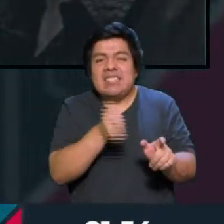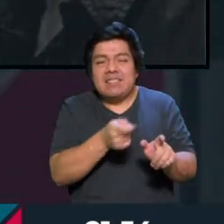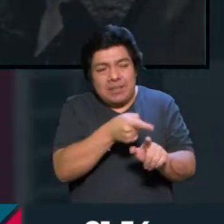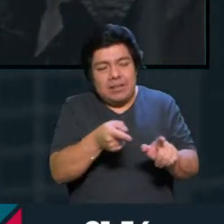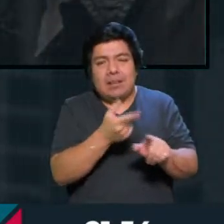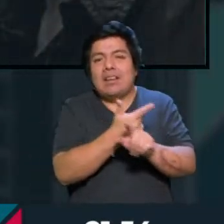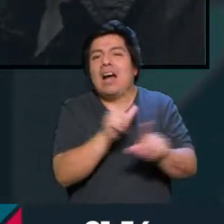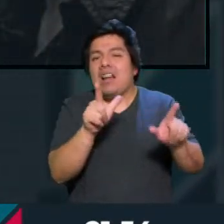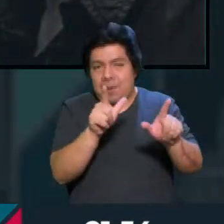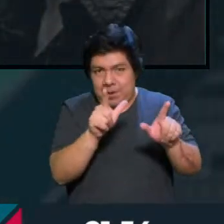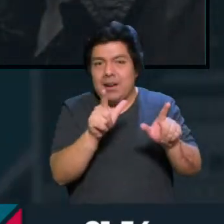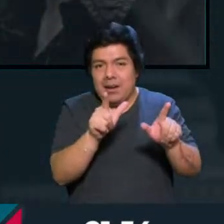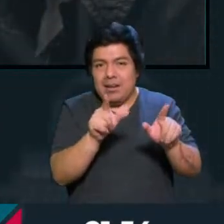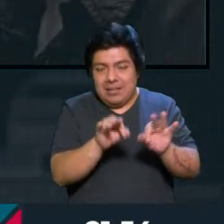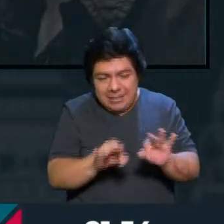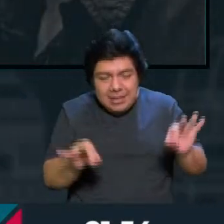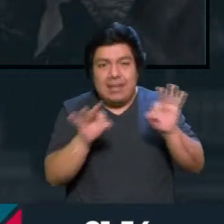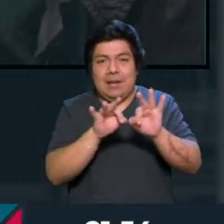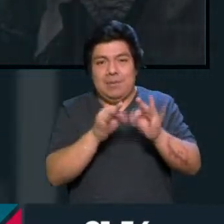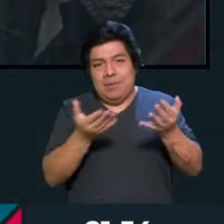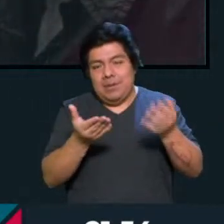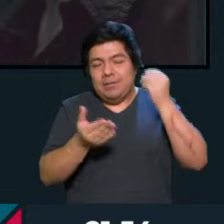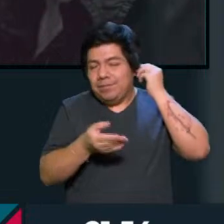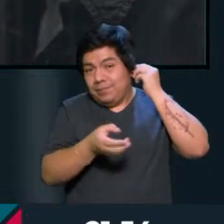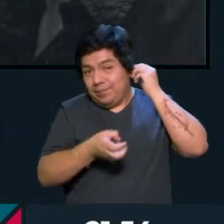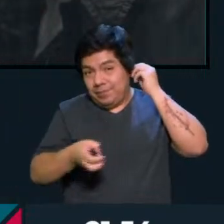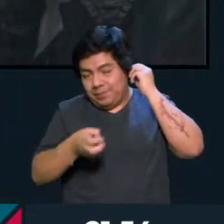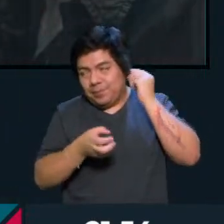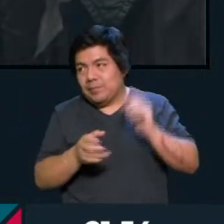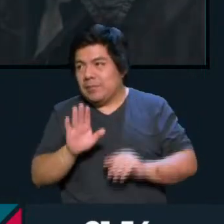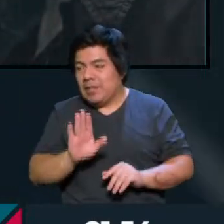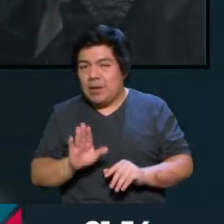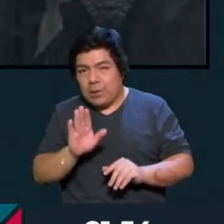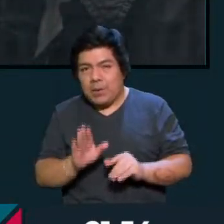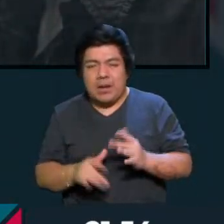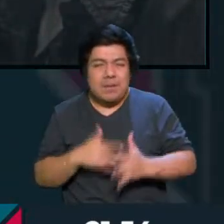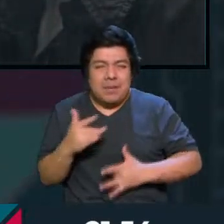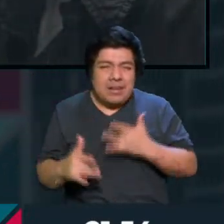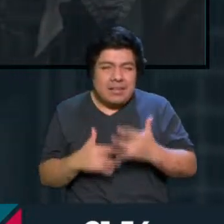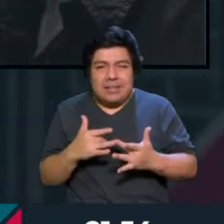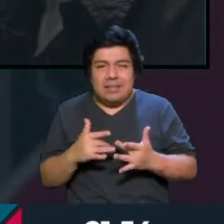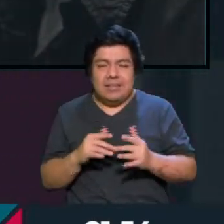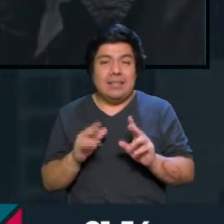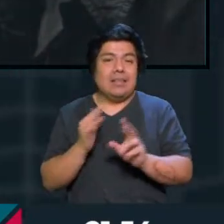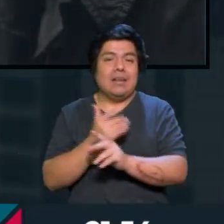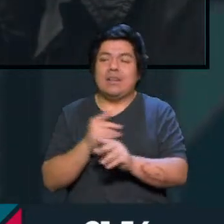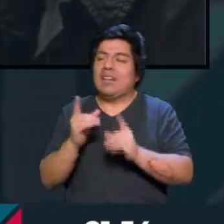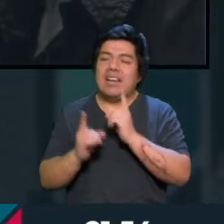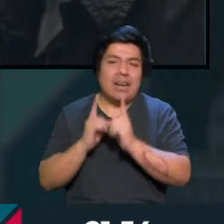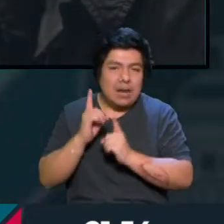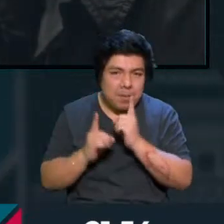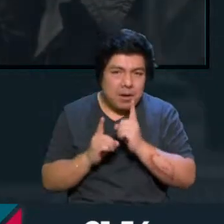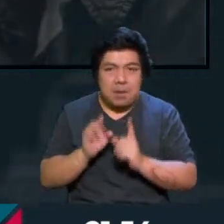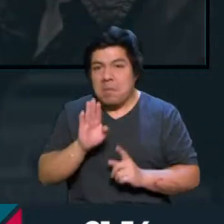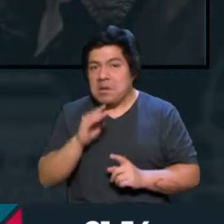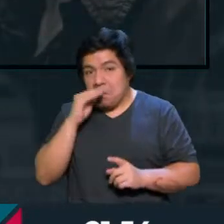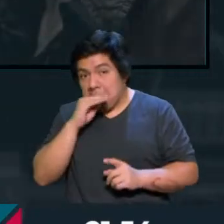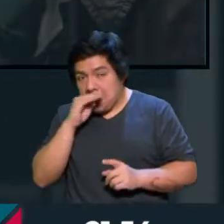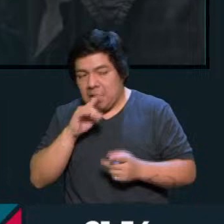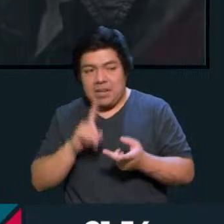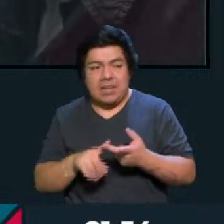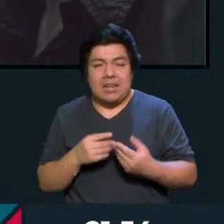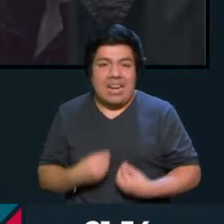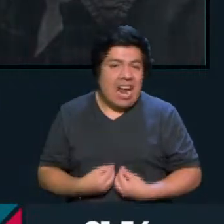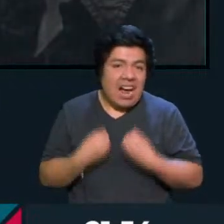muy importante. Al final de cuentas, esto que parece gratuito, que es la práctica del deporte, que es la práctica de la